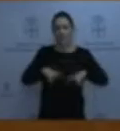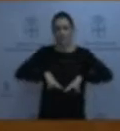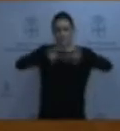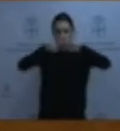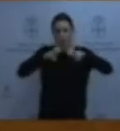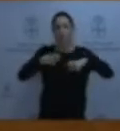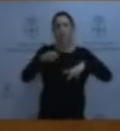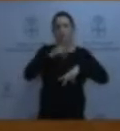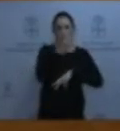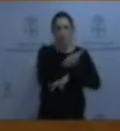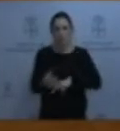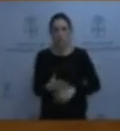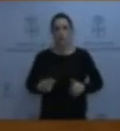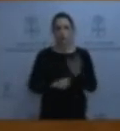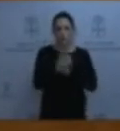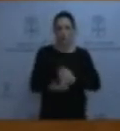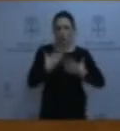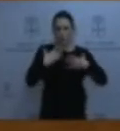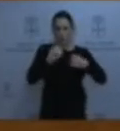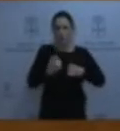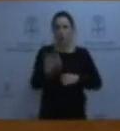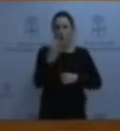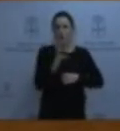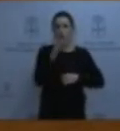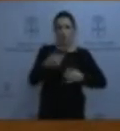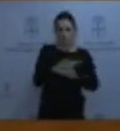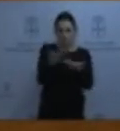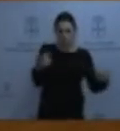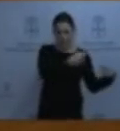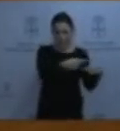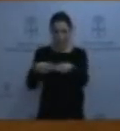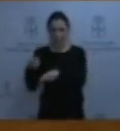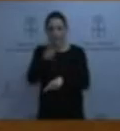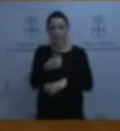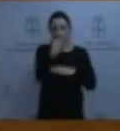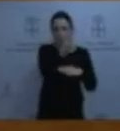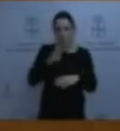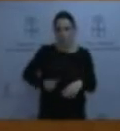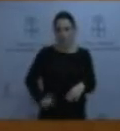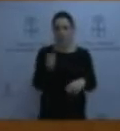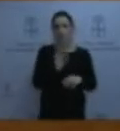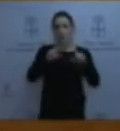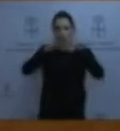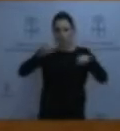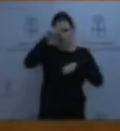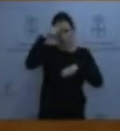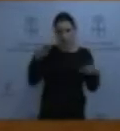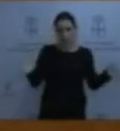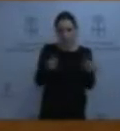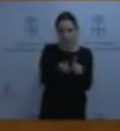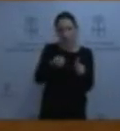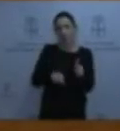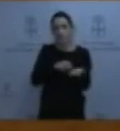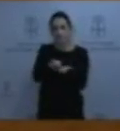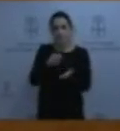y de nuestros museos, así como por la diversificación de la oferta y el apoyo a los profesionales, a las pequeñas empresas culturales y de servicios